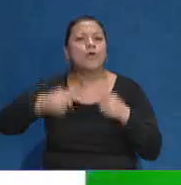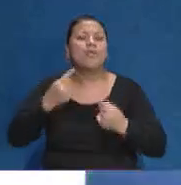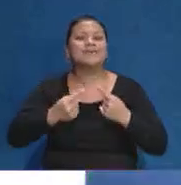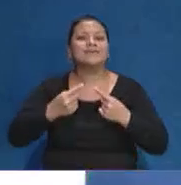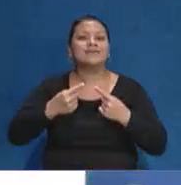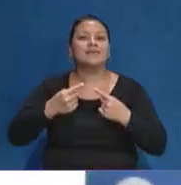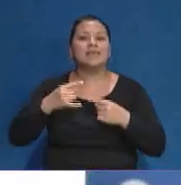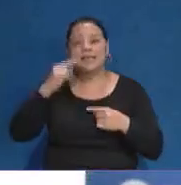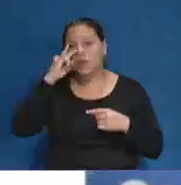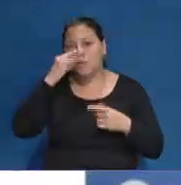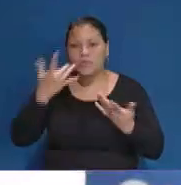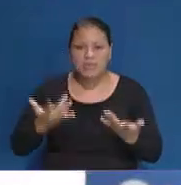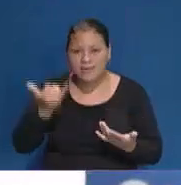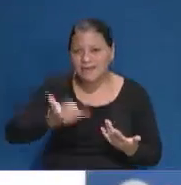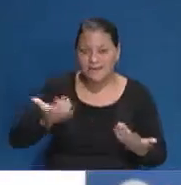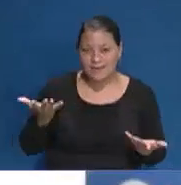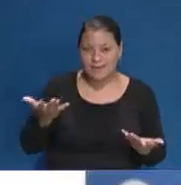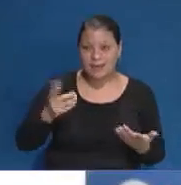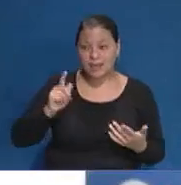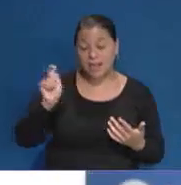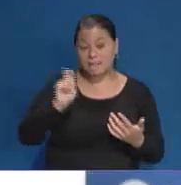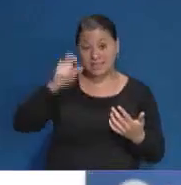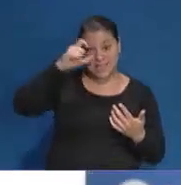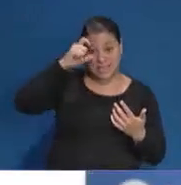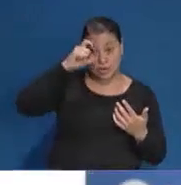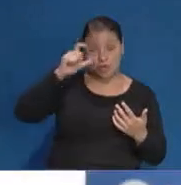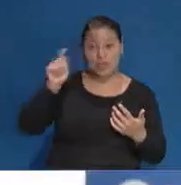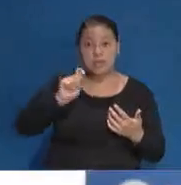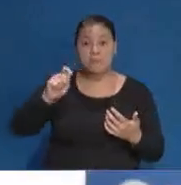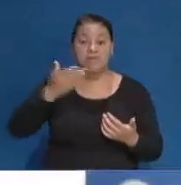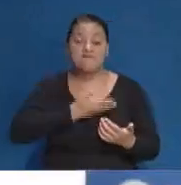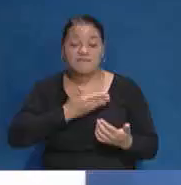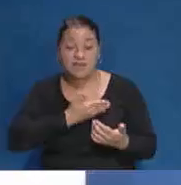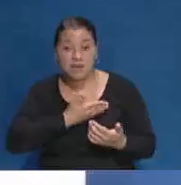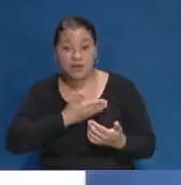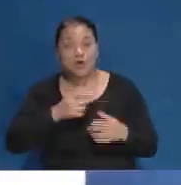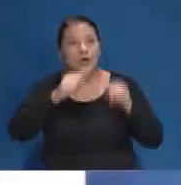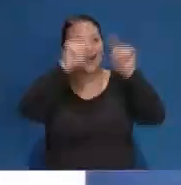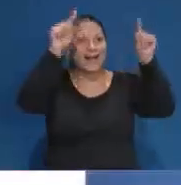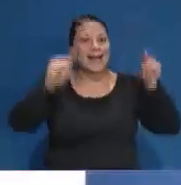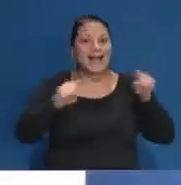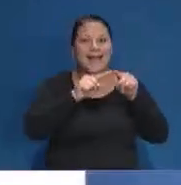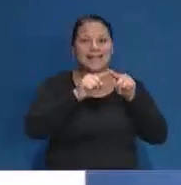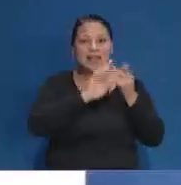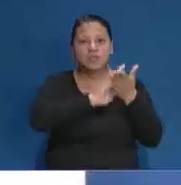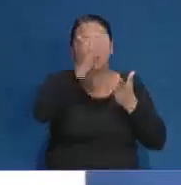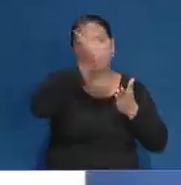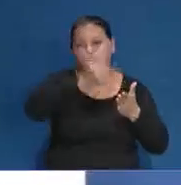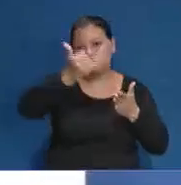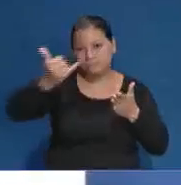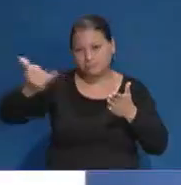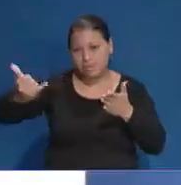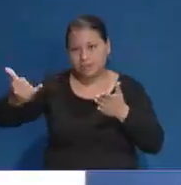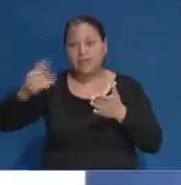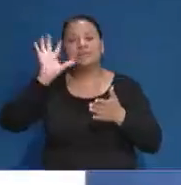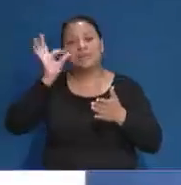que generamos a partir de la semana pasada, ¿no? Durante este mes y el mes que viene ya tenemos que tener gran parte de las paradas cubiertas con la nueva cartelería, ¿no? Sabiendo que es un costo y que hay